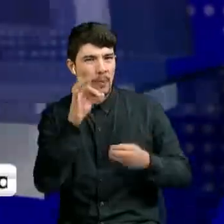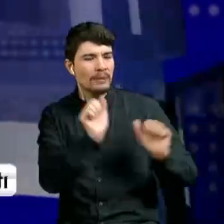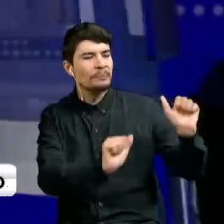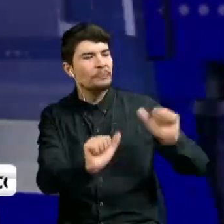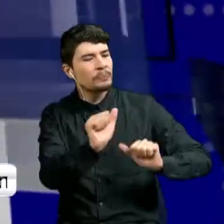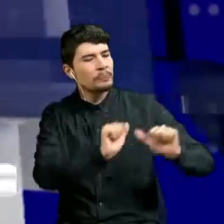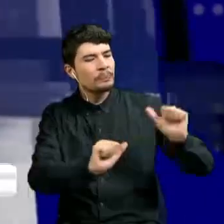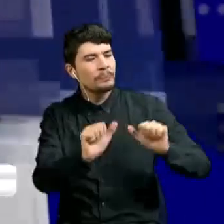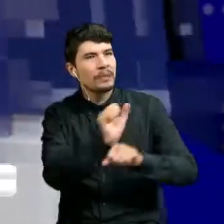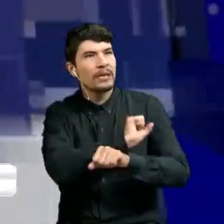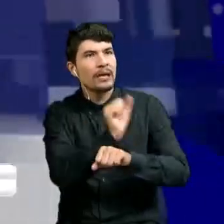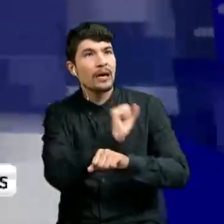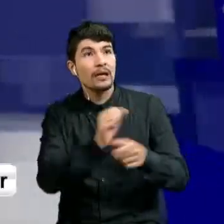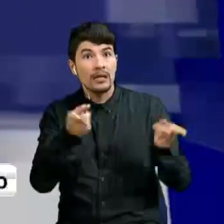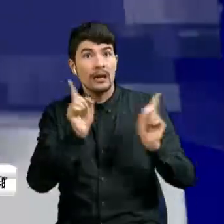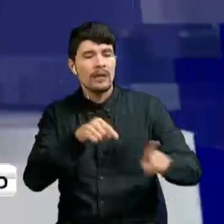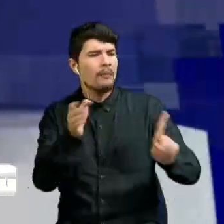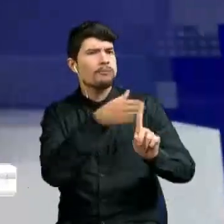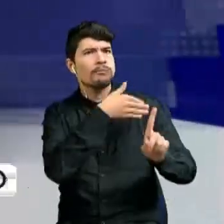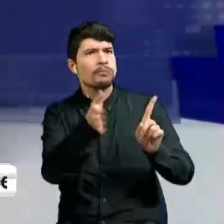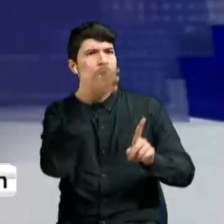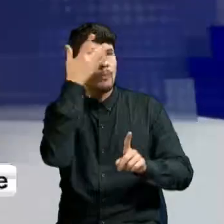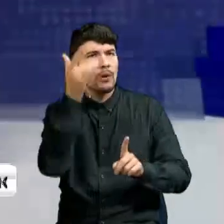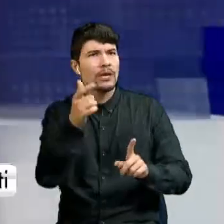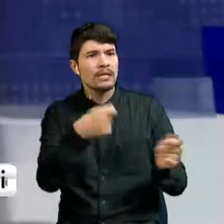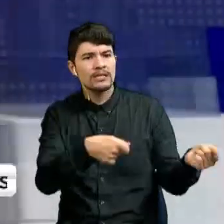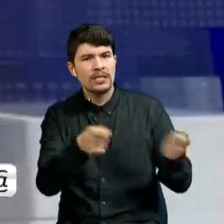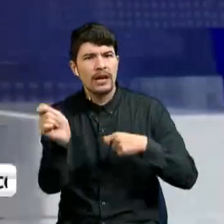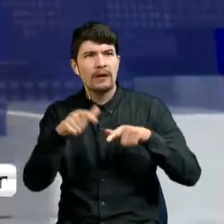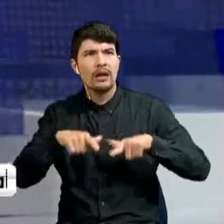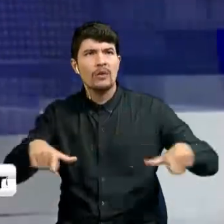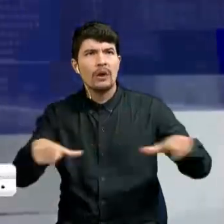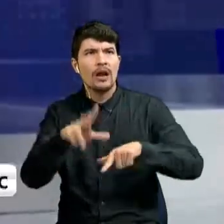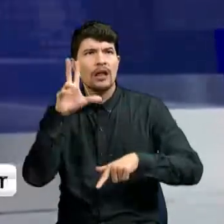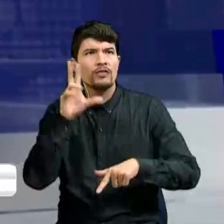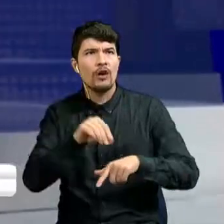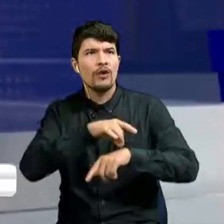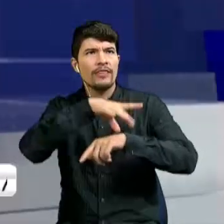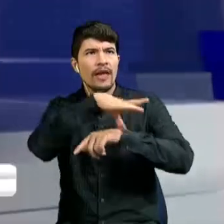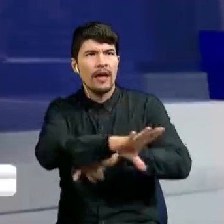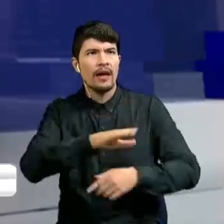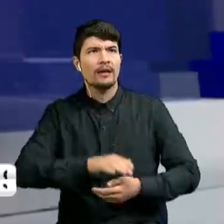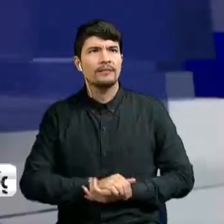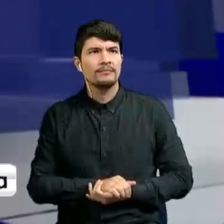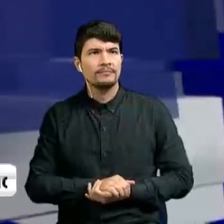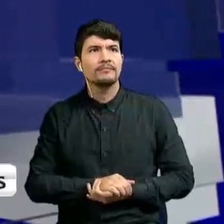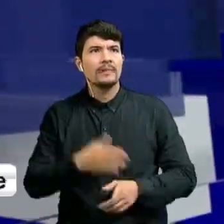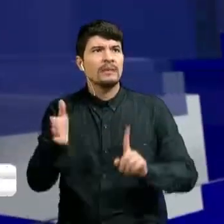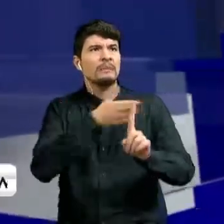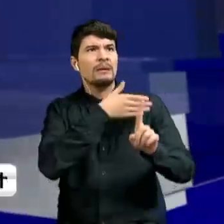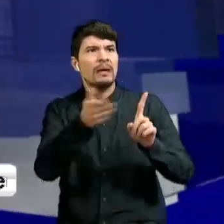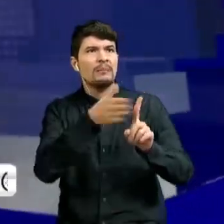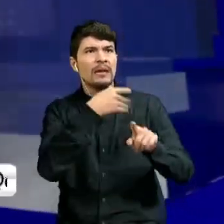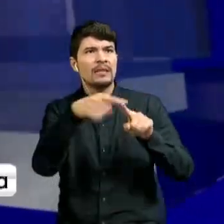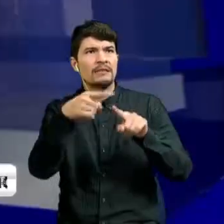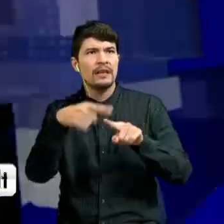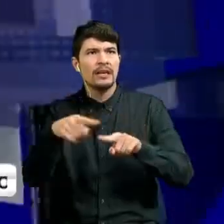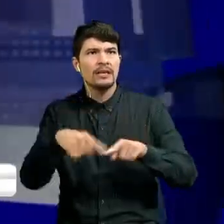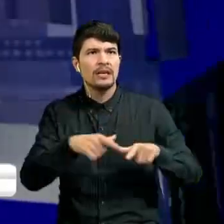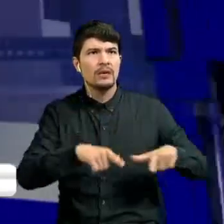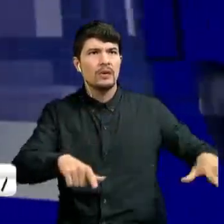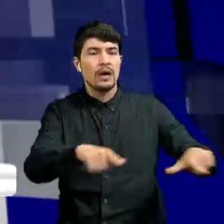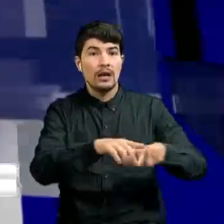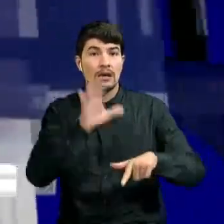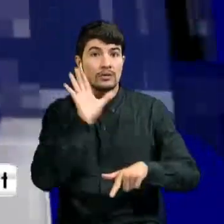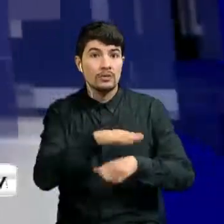el vehículo y lo increpa por haberse llevado el vehículo a un lugar que él no le había permitido, golpeándolo en varias ocasiones.